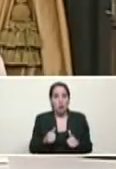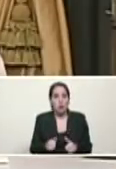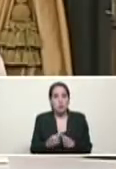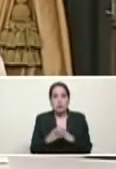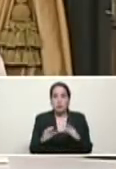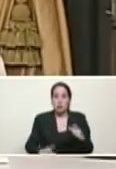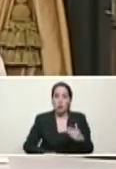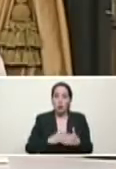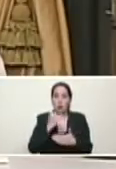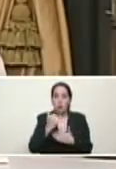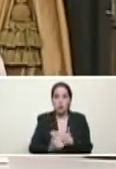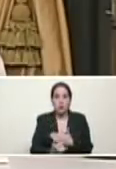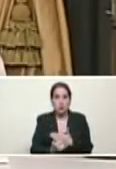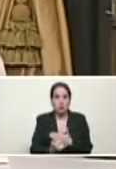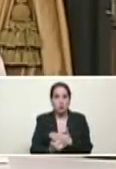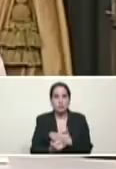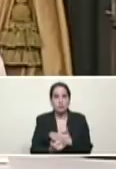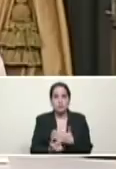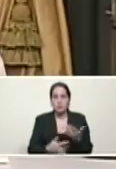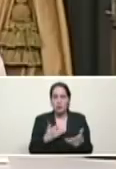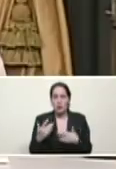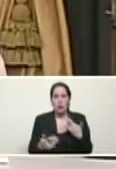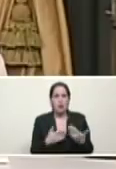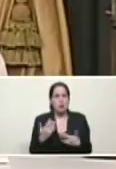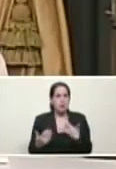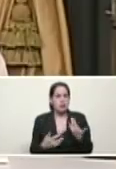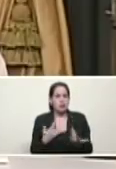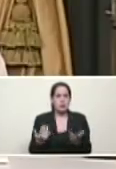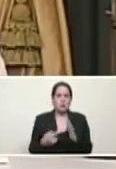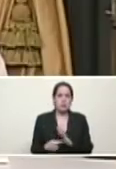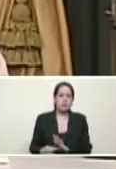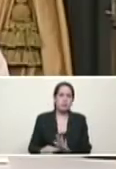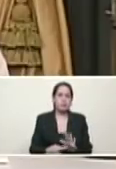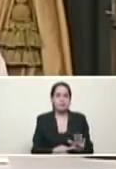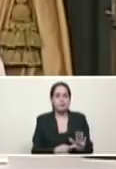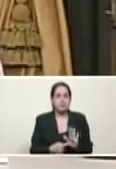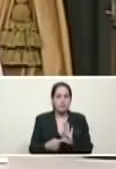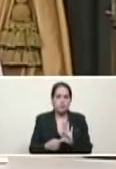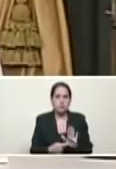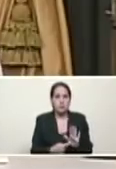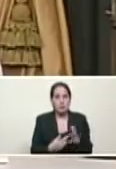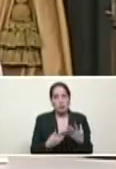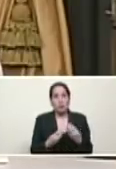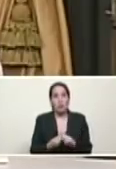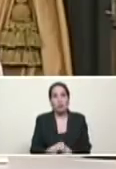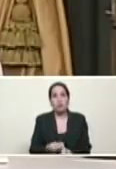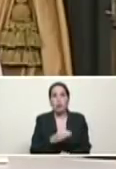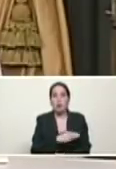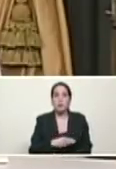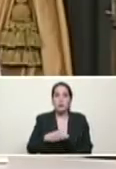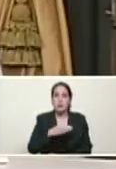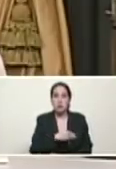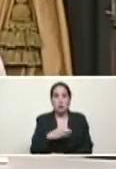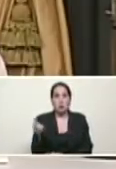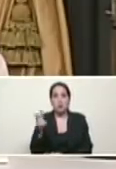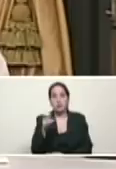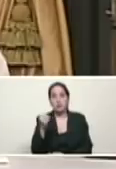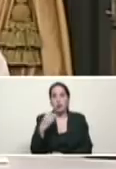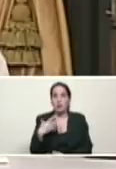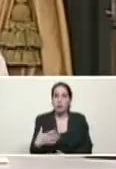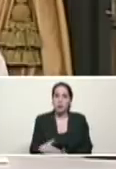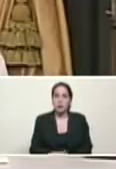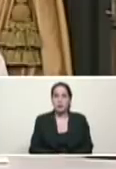proyectos de manera activa, protagónica y complementaria de la misión Venezuela Bella. Vámonos al Estado